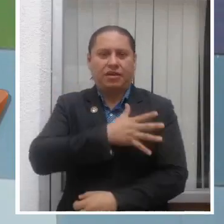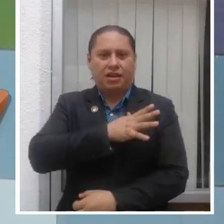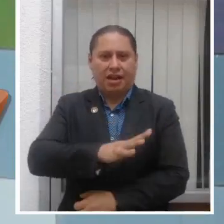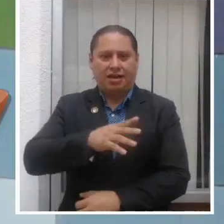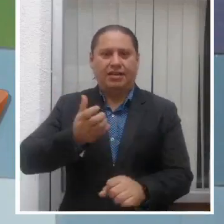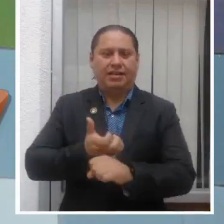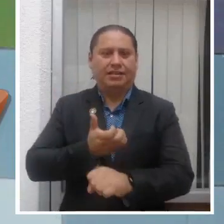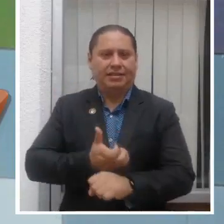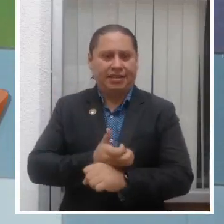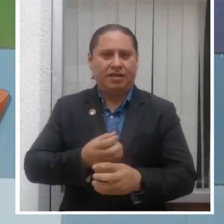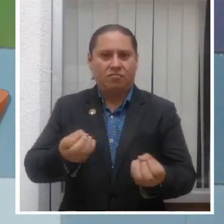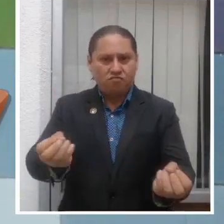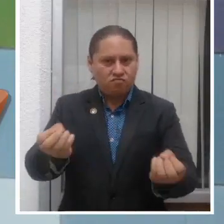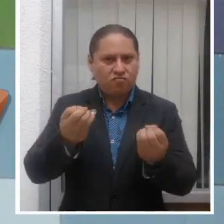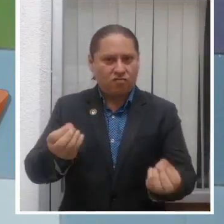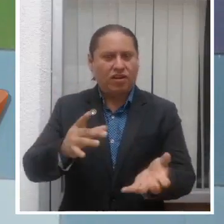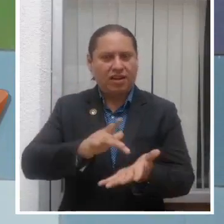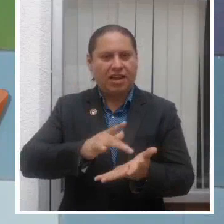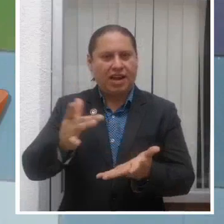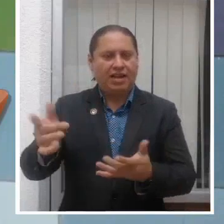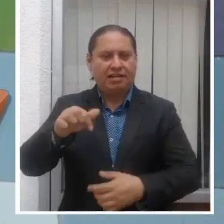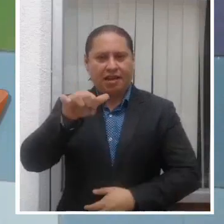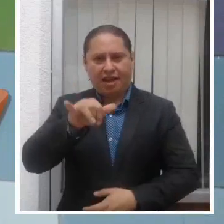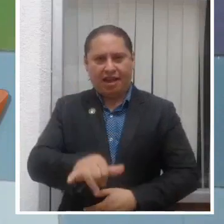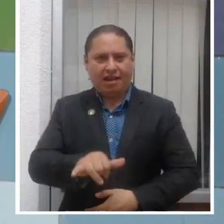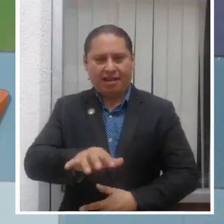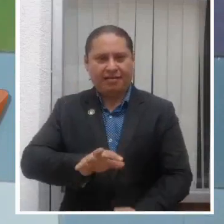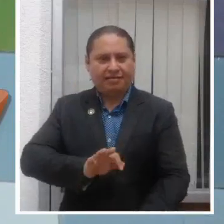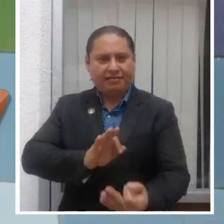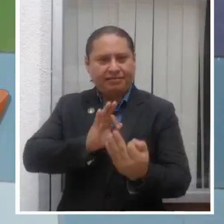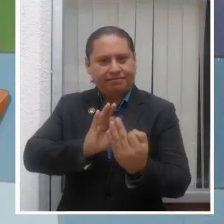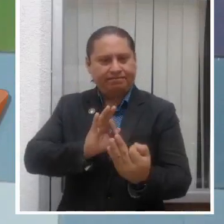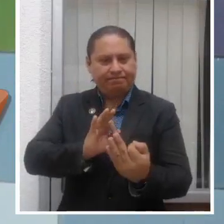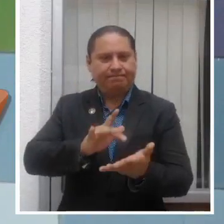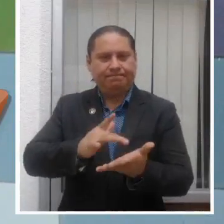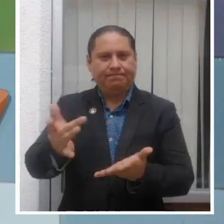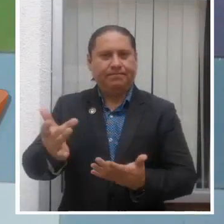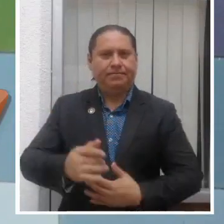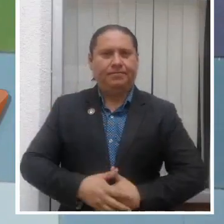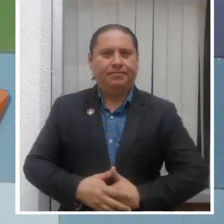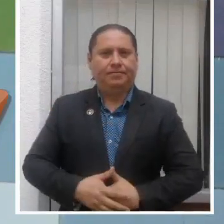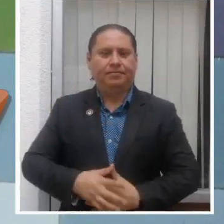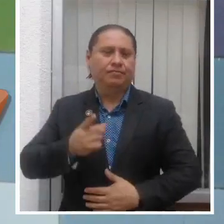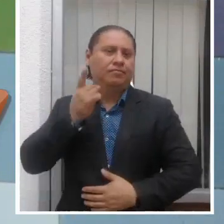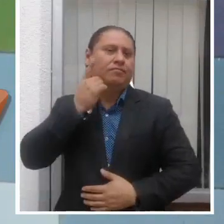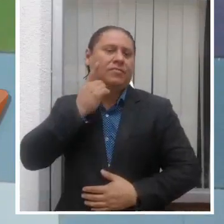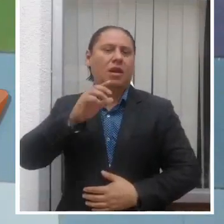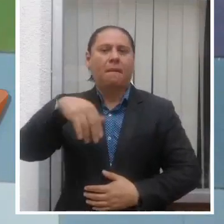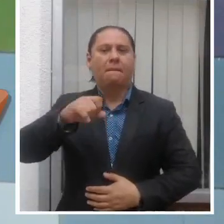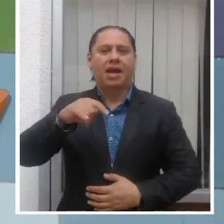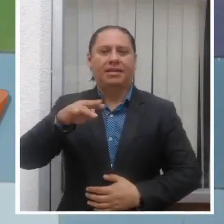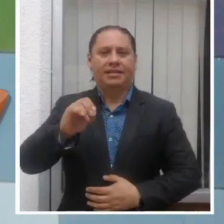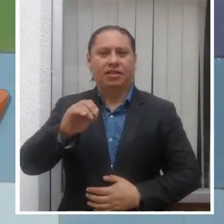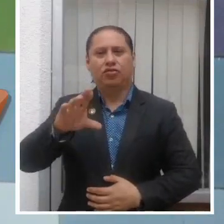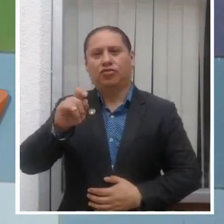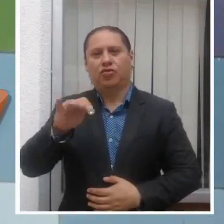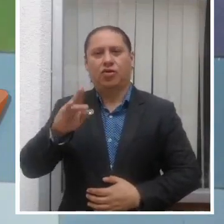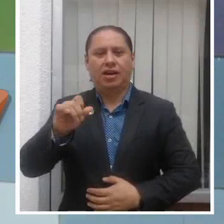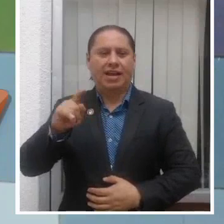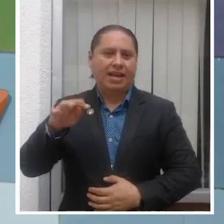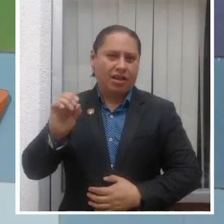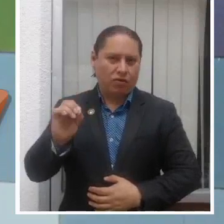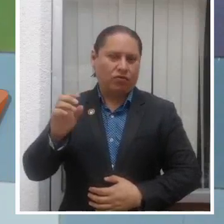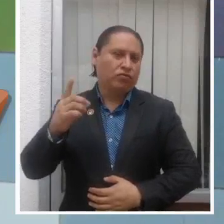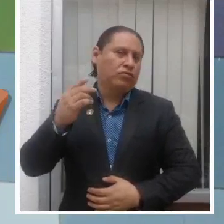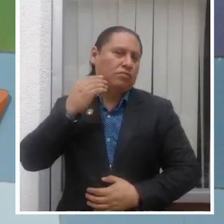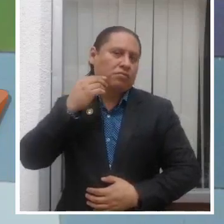del Estado. Muchísimas gracias por estar aquí presente. Gracias. Diputado Marcelo Toledo Cruz.